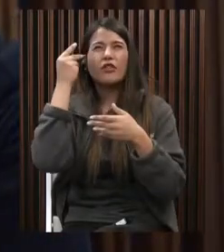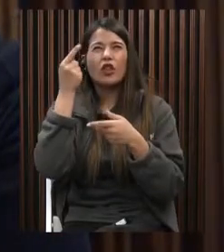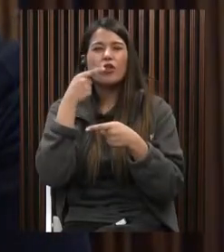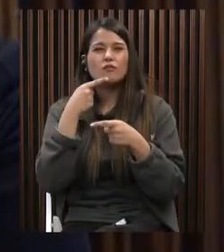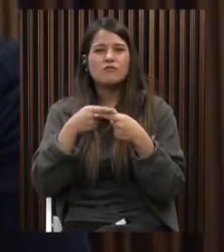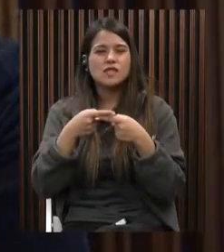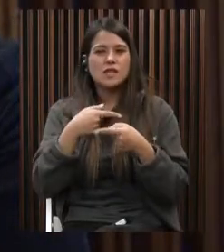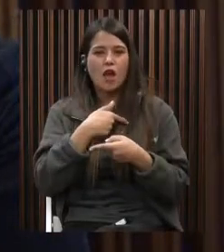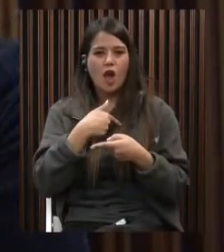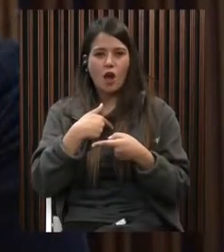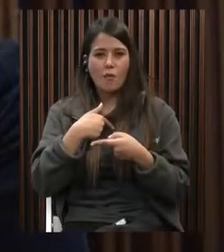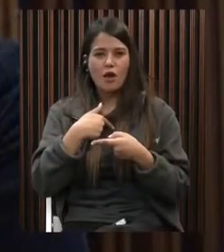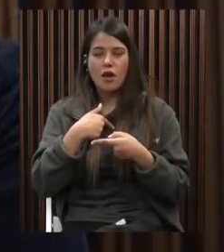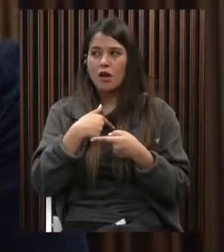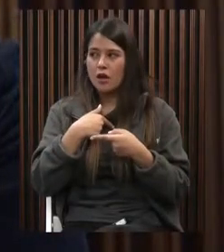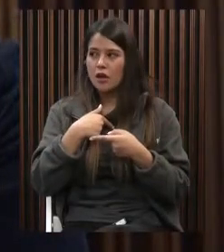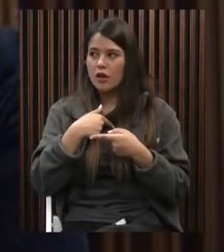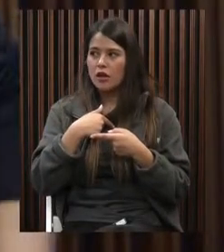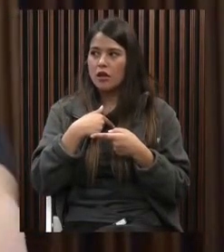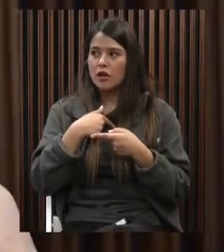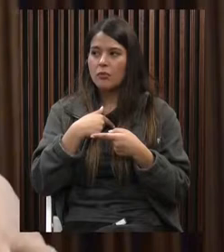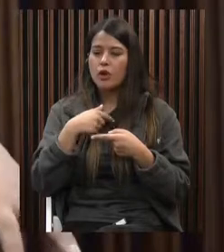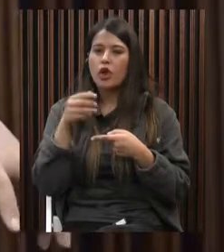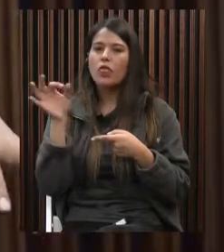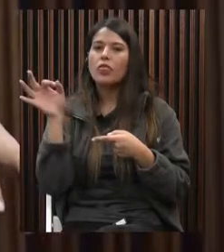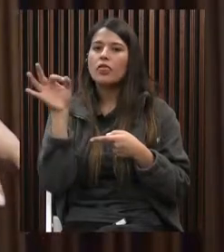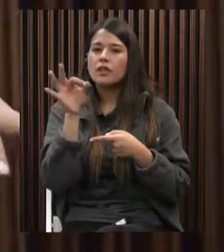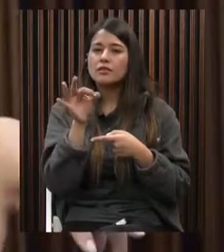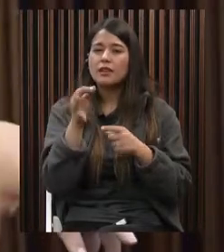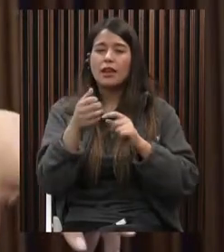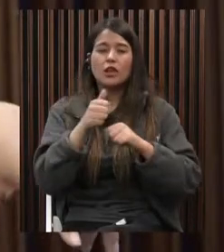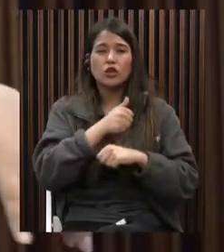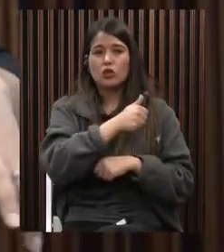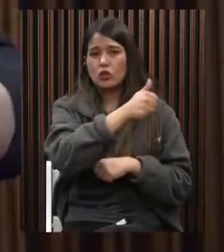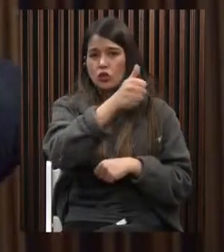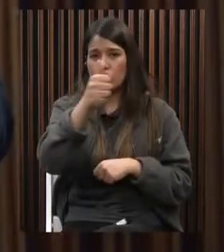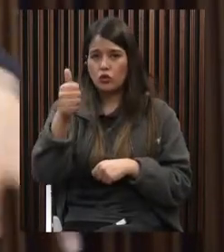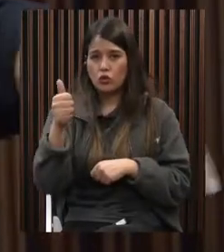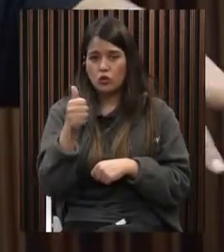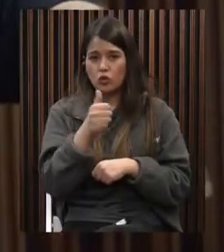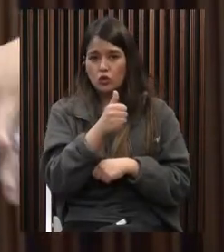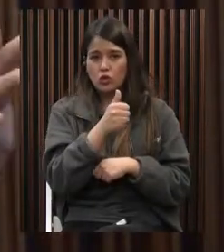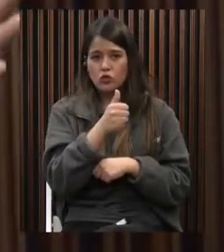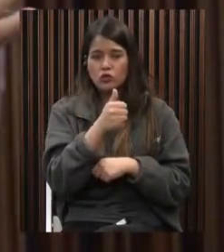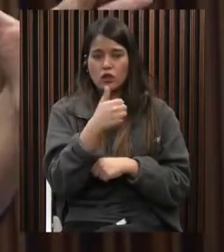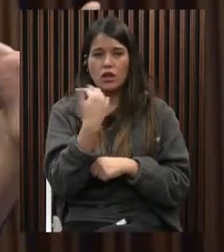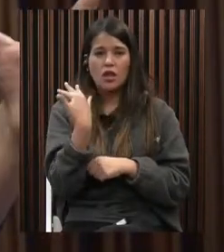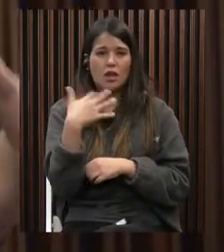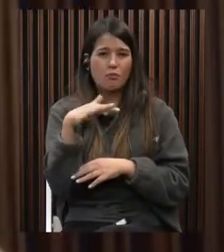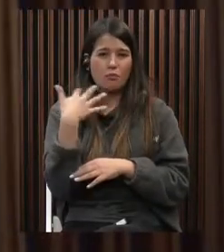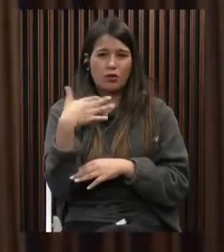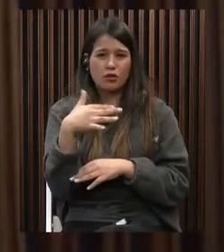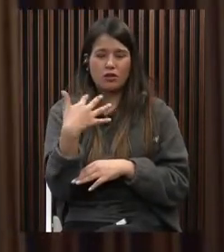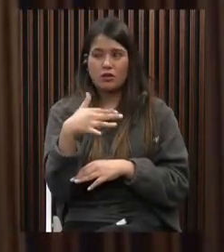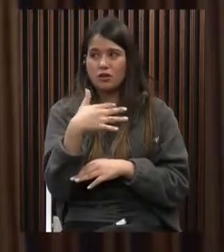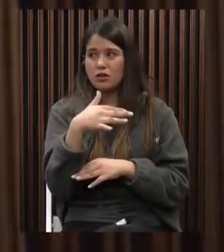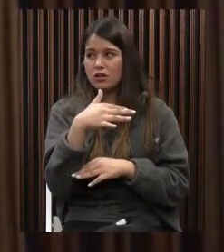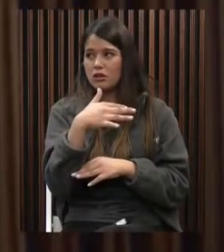el nombre del autor, pero él dice que todos importan